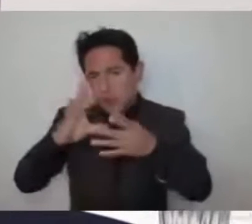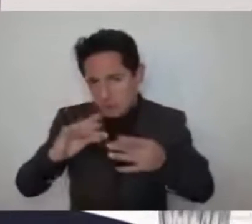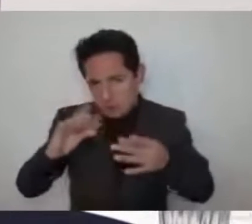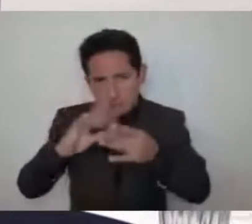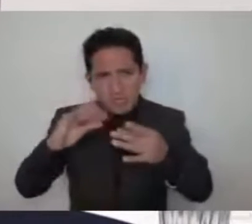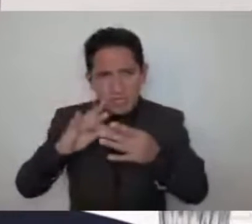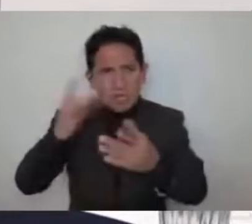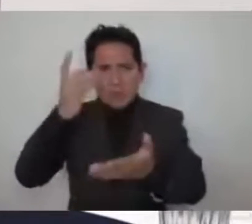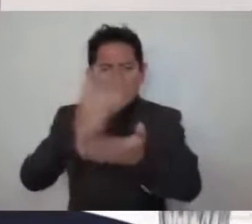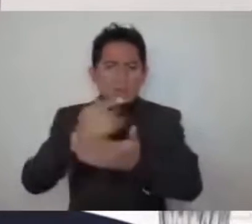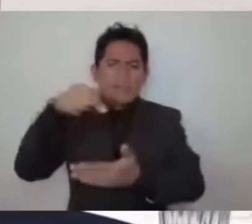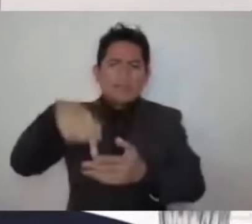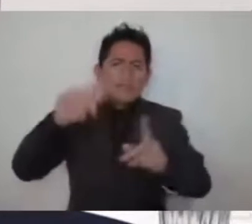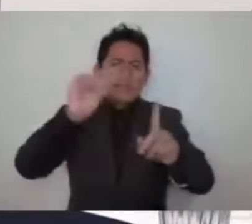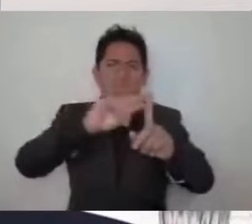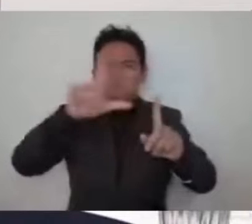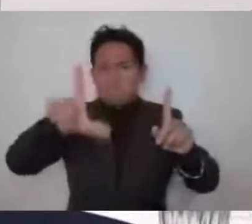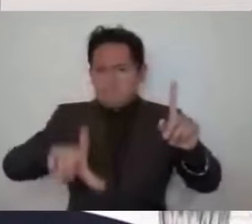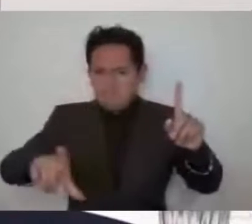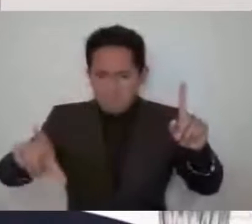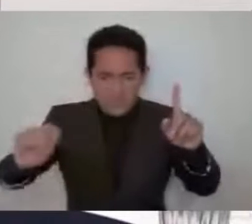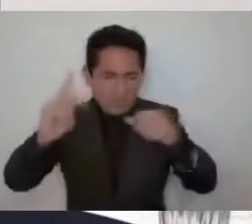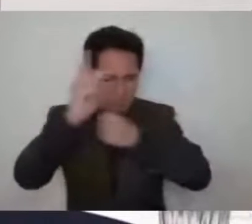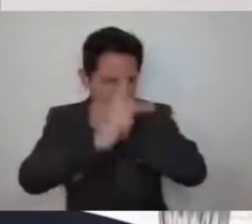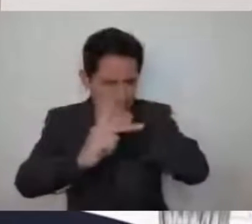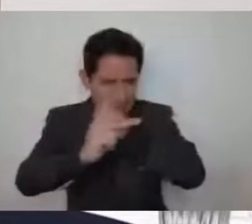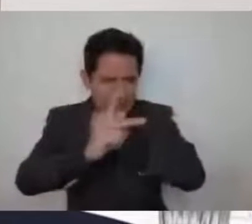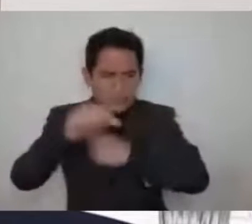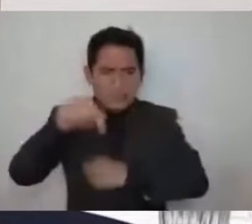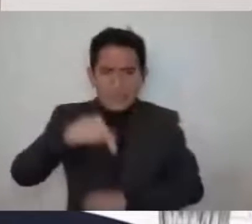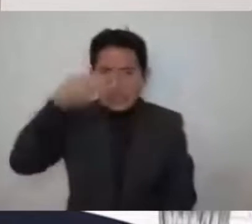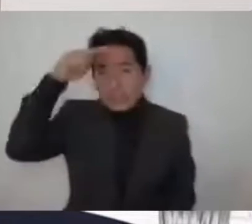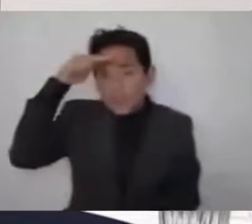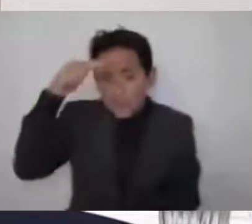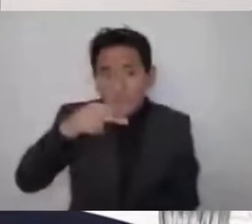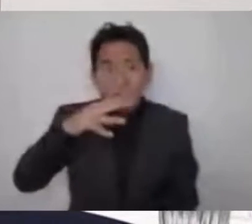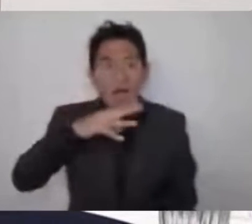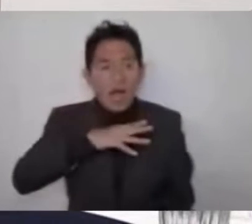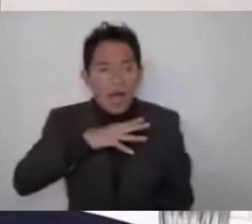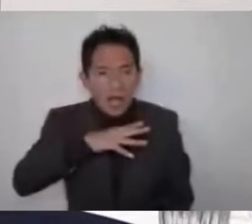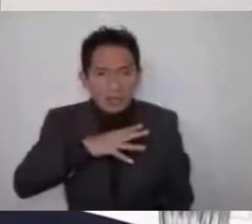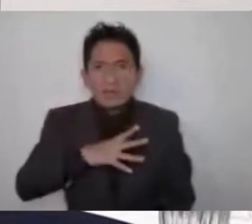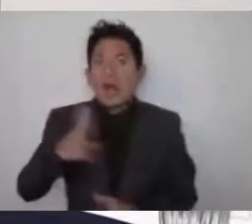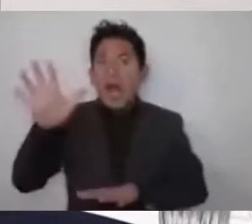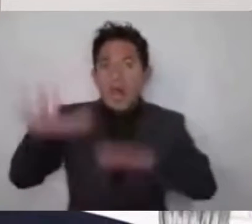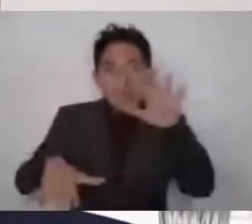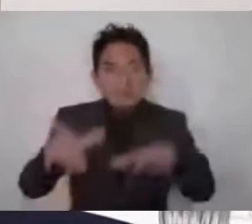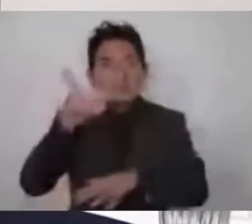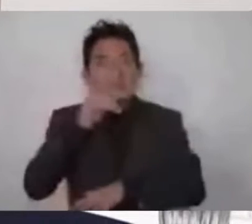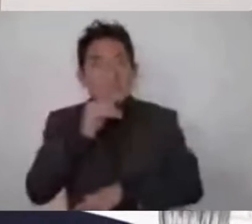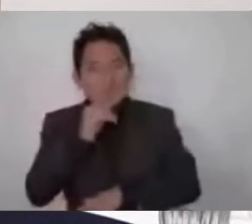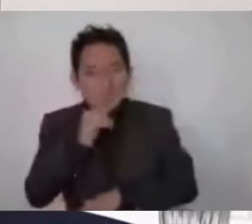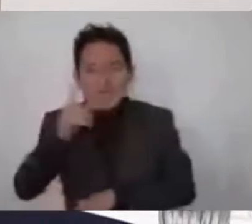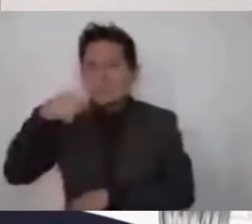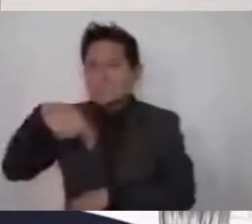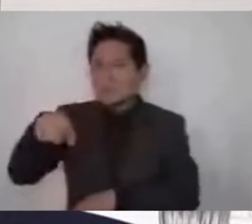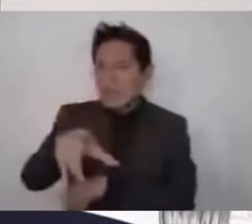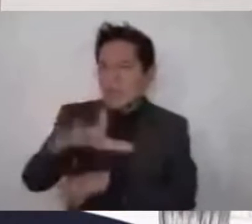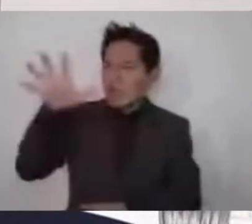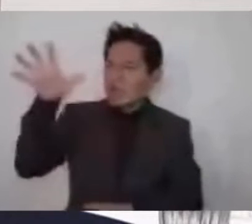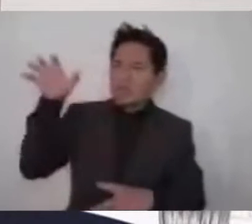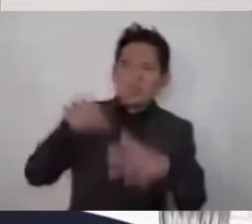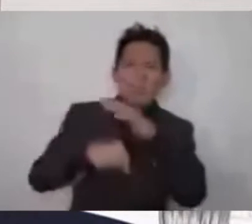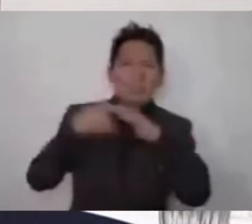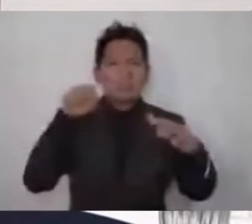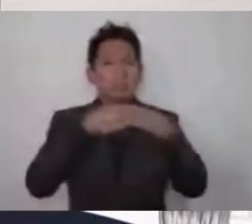uno revisa las estadísticas acerca de por ejemplo las aquí Sofía